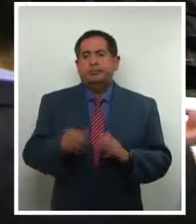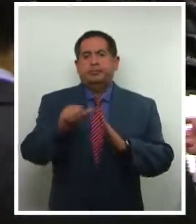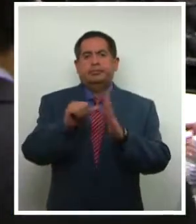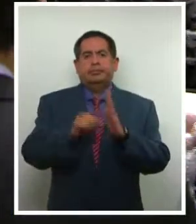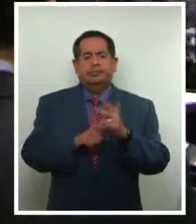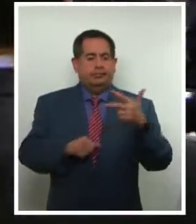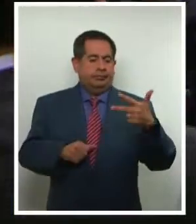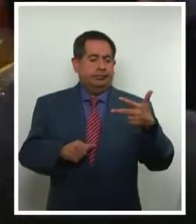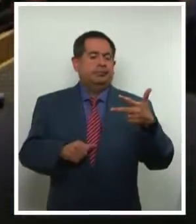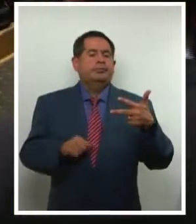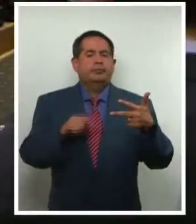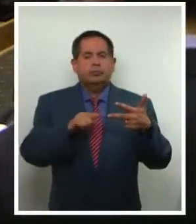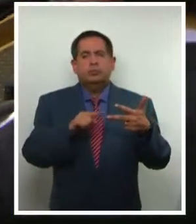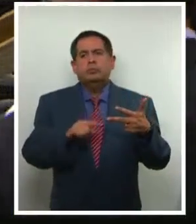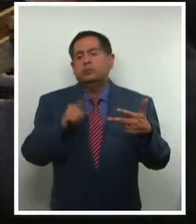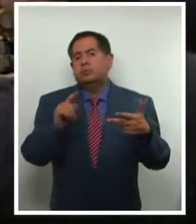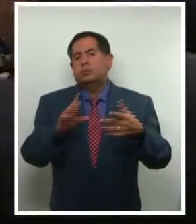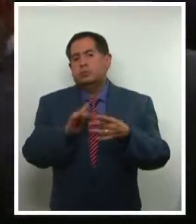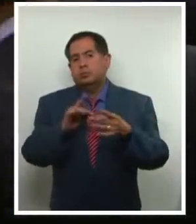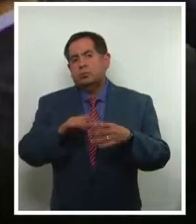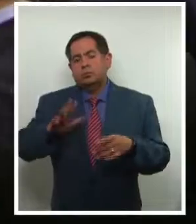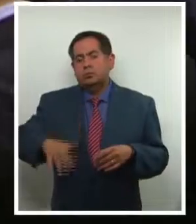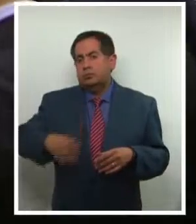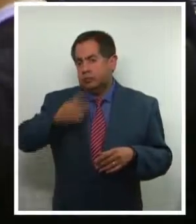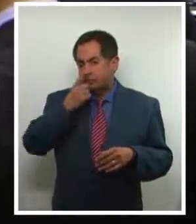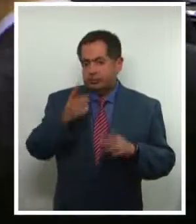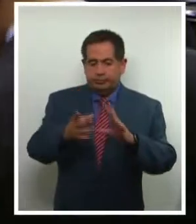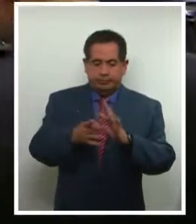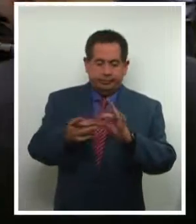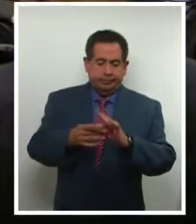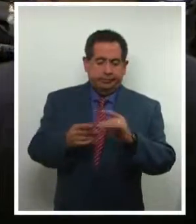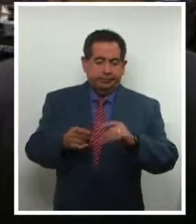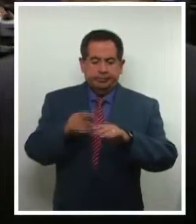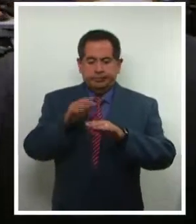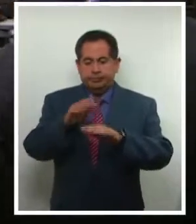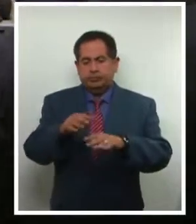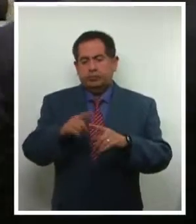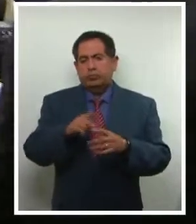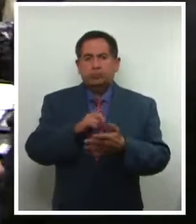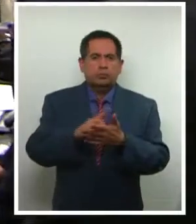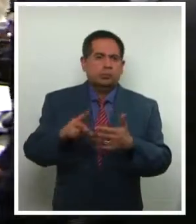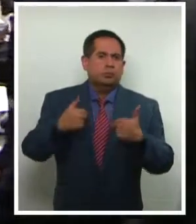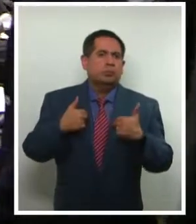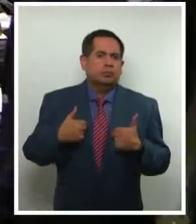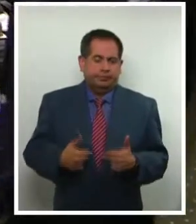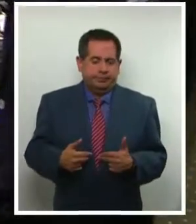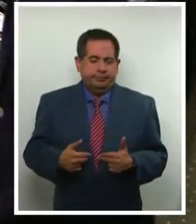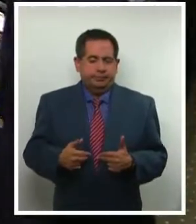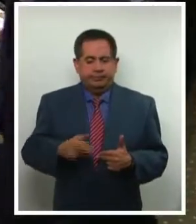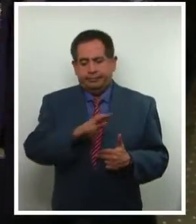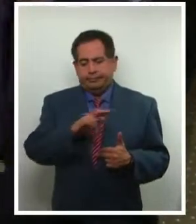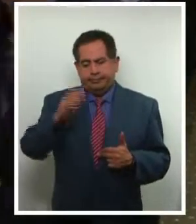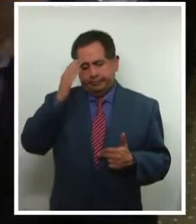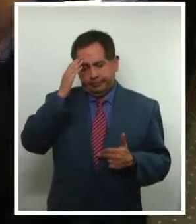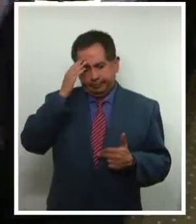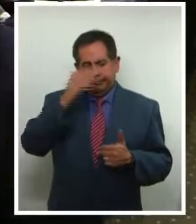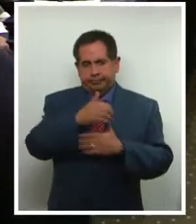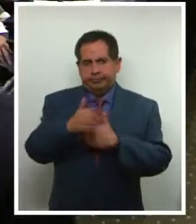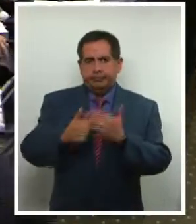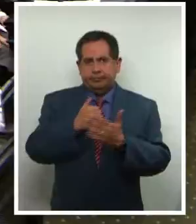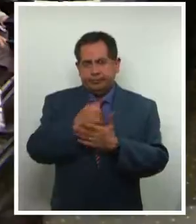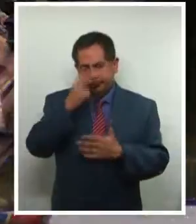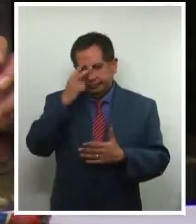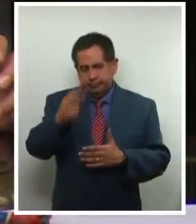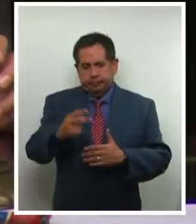8º transitorio, el cual, como bien ya se lo había comentado, habla sobre los derechos humanos reconocidos en la Ciudad